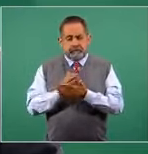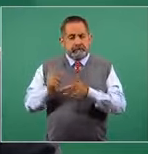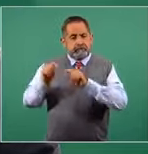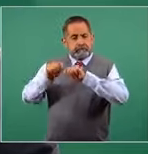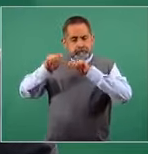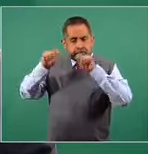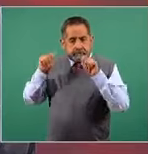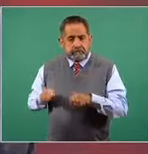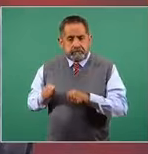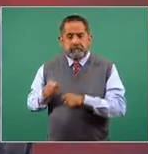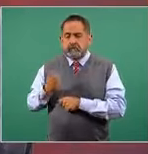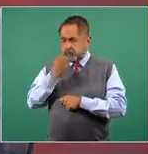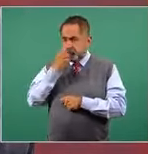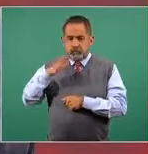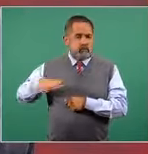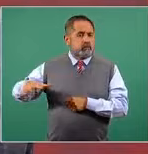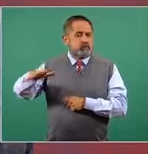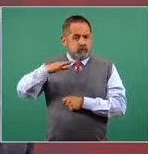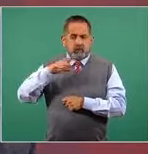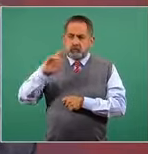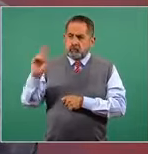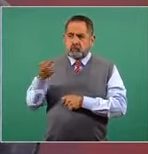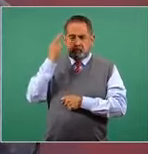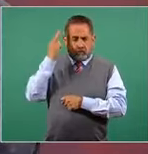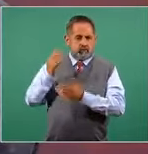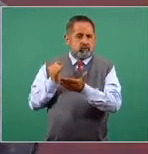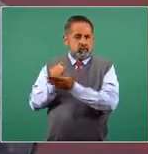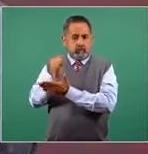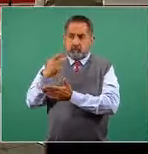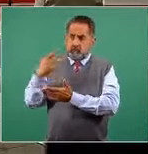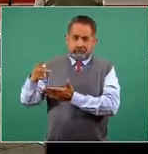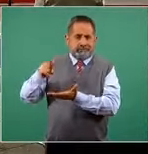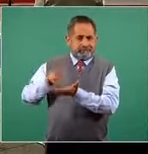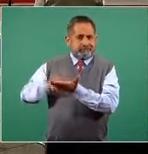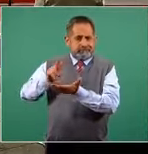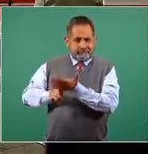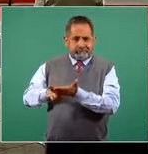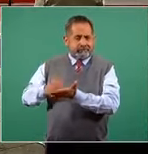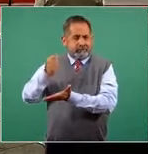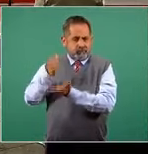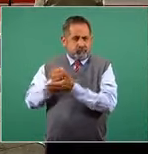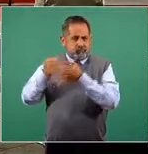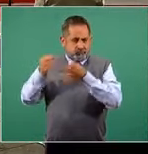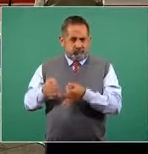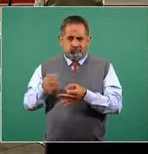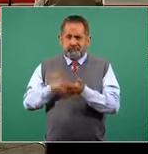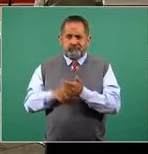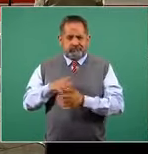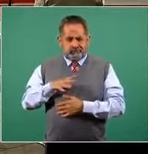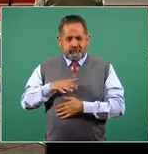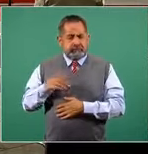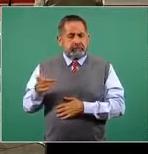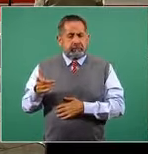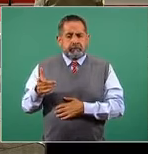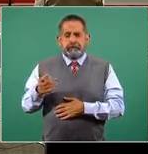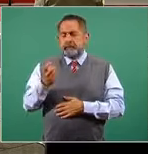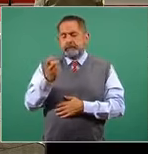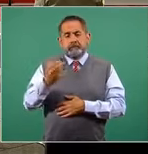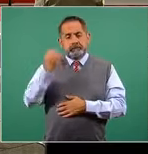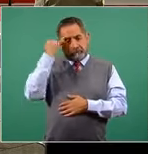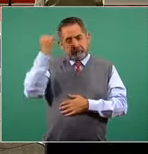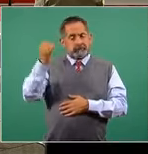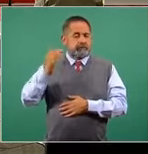títulos universitarios de las instituciones autónomas por sí mismos tienen validez oficial. Entonces, en este sentido,